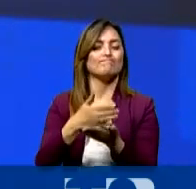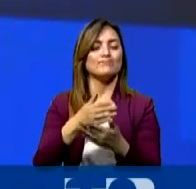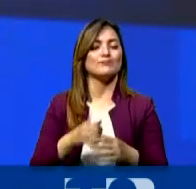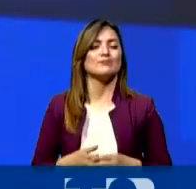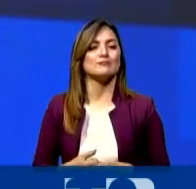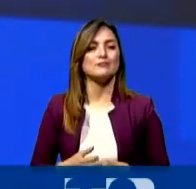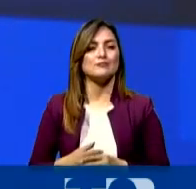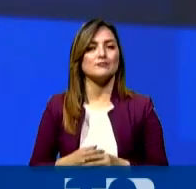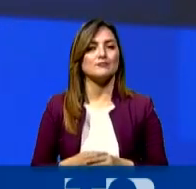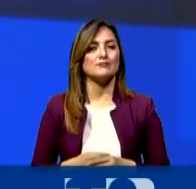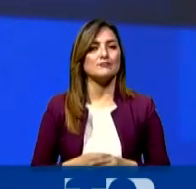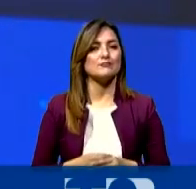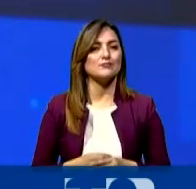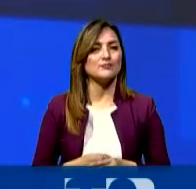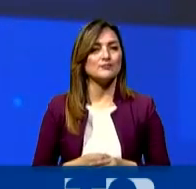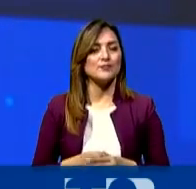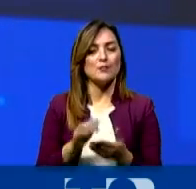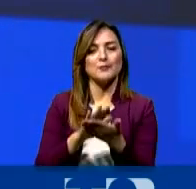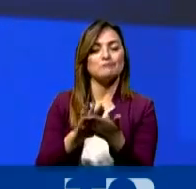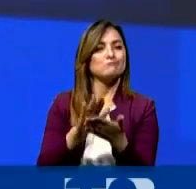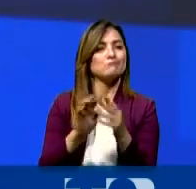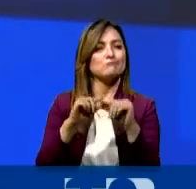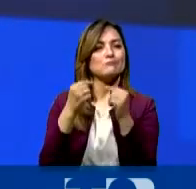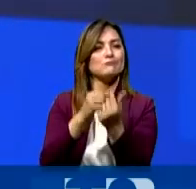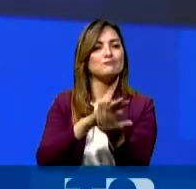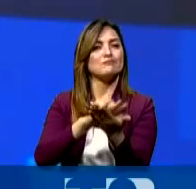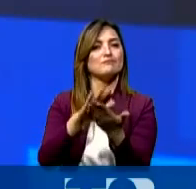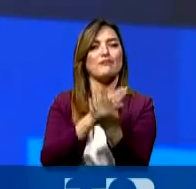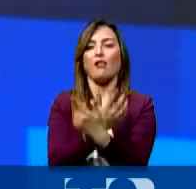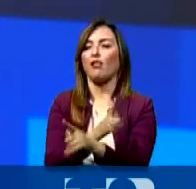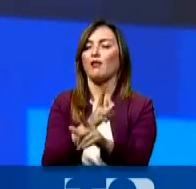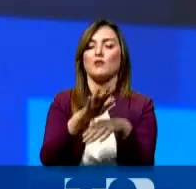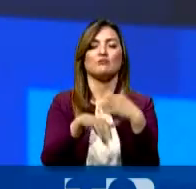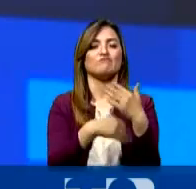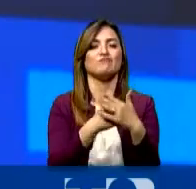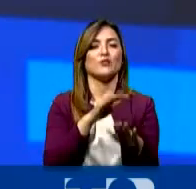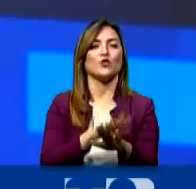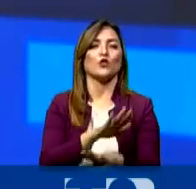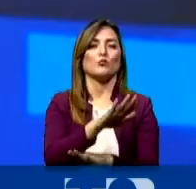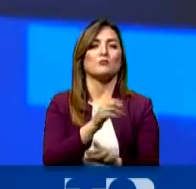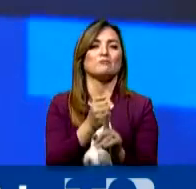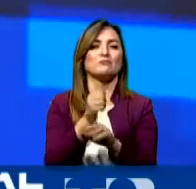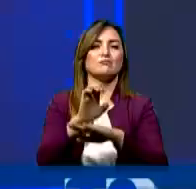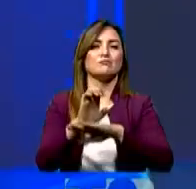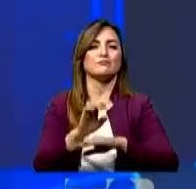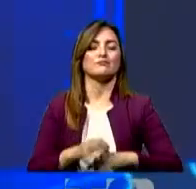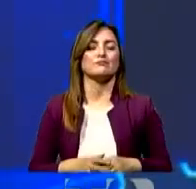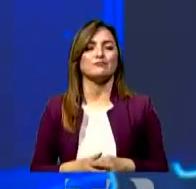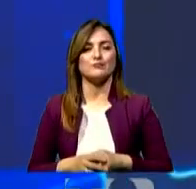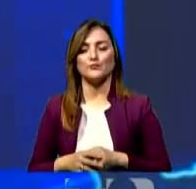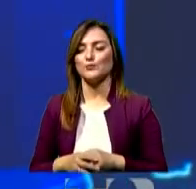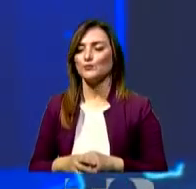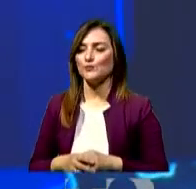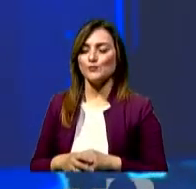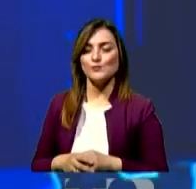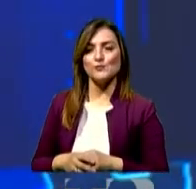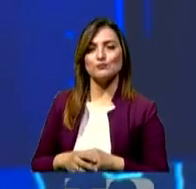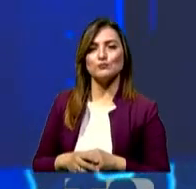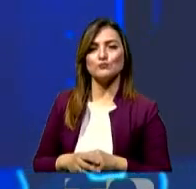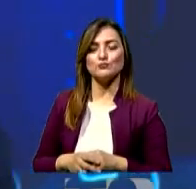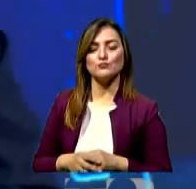no que por vía de la amnistía se ofrezca impunidad a quienes generan violencia en el ecuador pero el